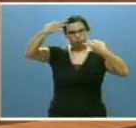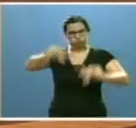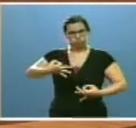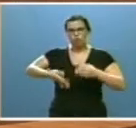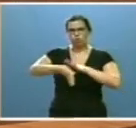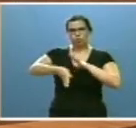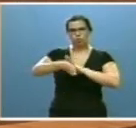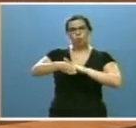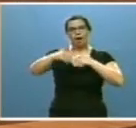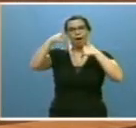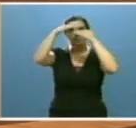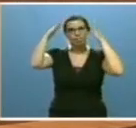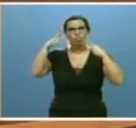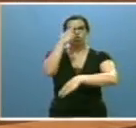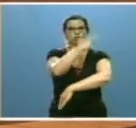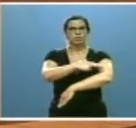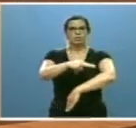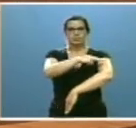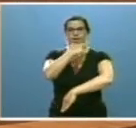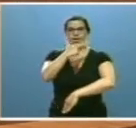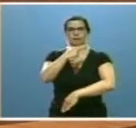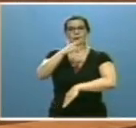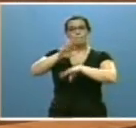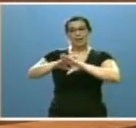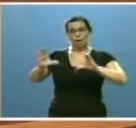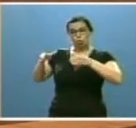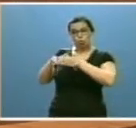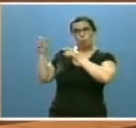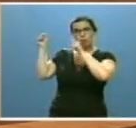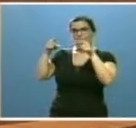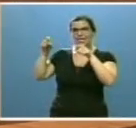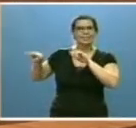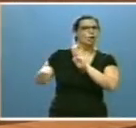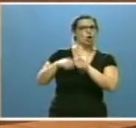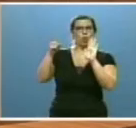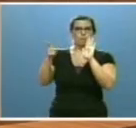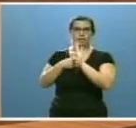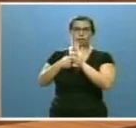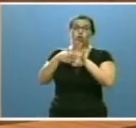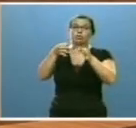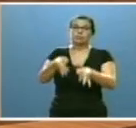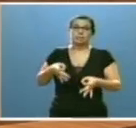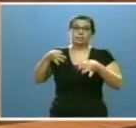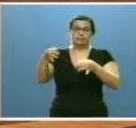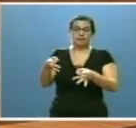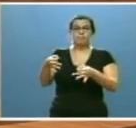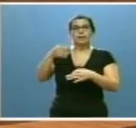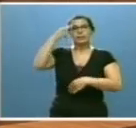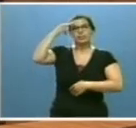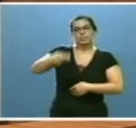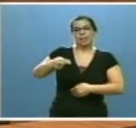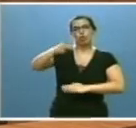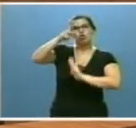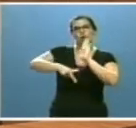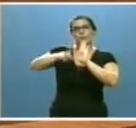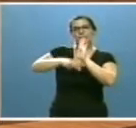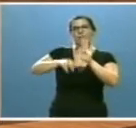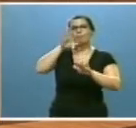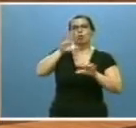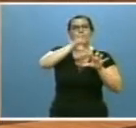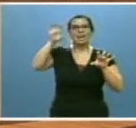asistencia sanitaria a la totalidad de este colectivo respetando la normativa que promueve la colaboración entre países y